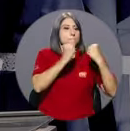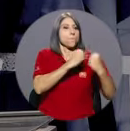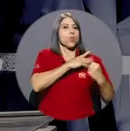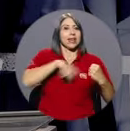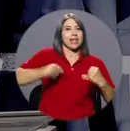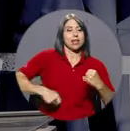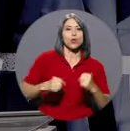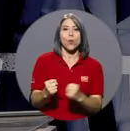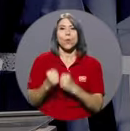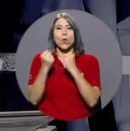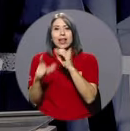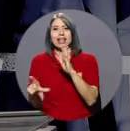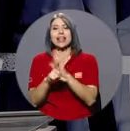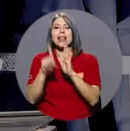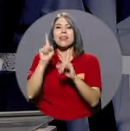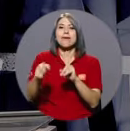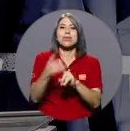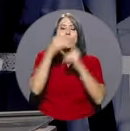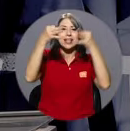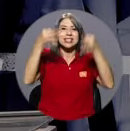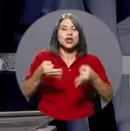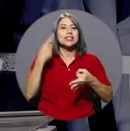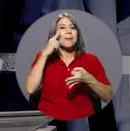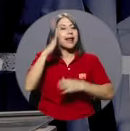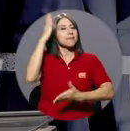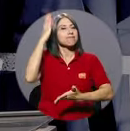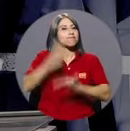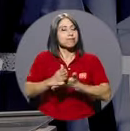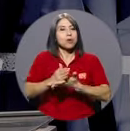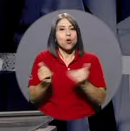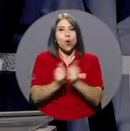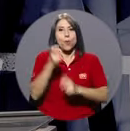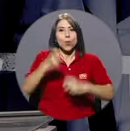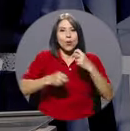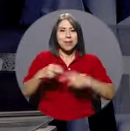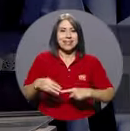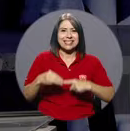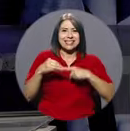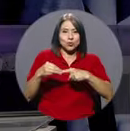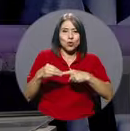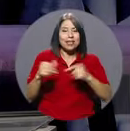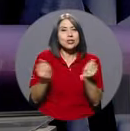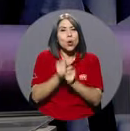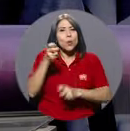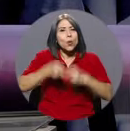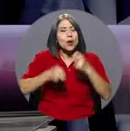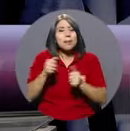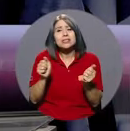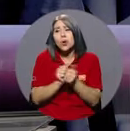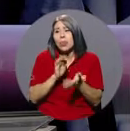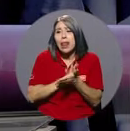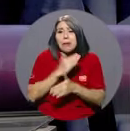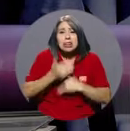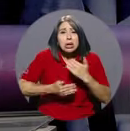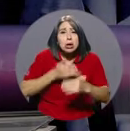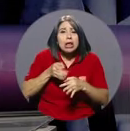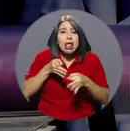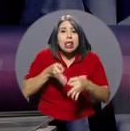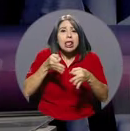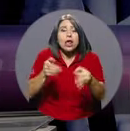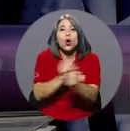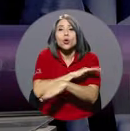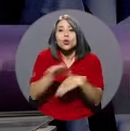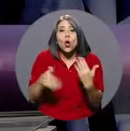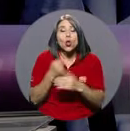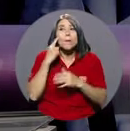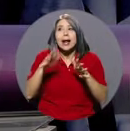y el Legislativo tienen que tomar decisiones para romper con los problemas estructurales, con los problemas que tenemos, con las tramitologías, con todo,